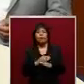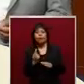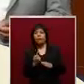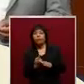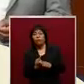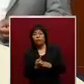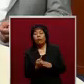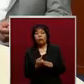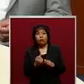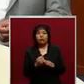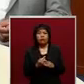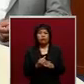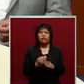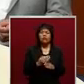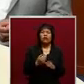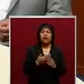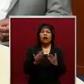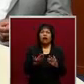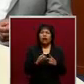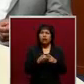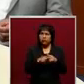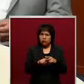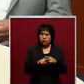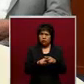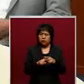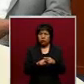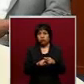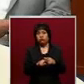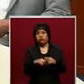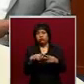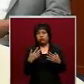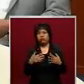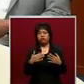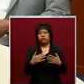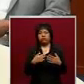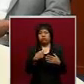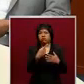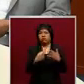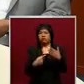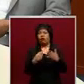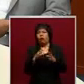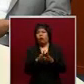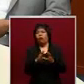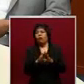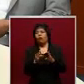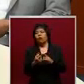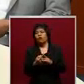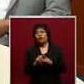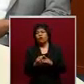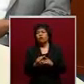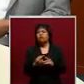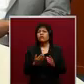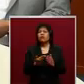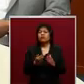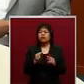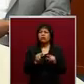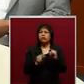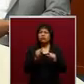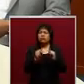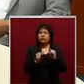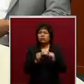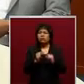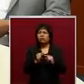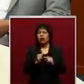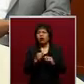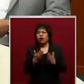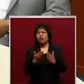porque vas a iniciar con una cronología muy interesante de cómo se han ido dando las cosas y que nos va a llevar